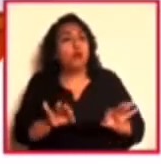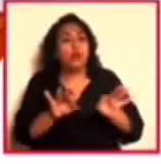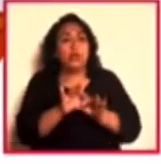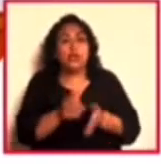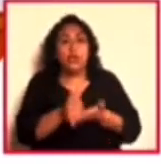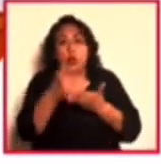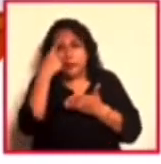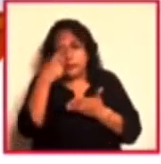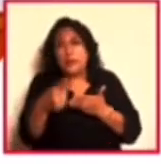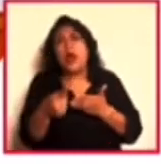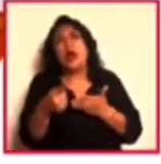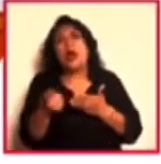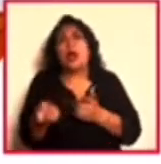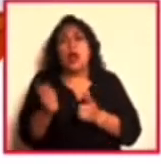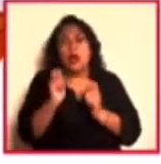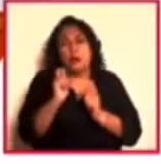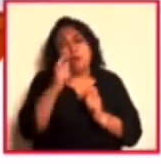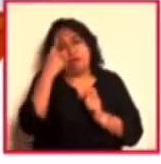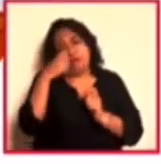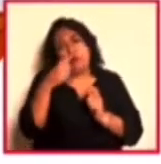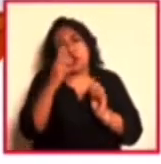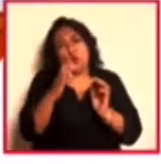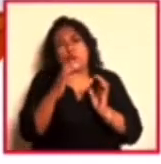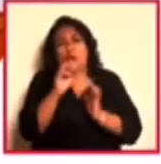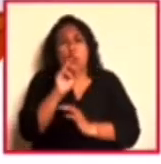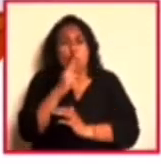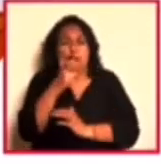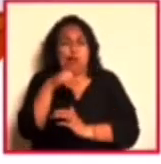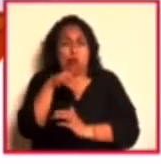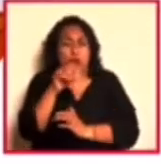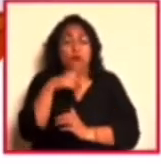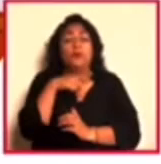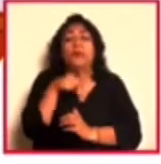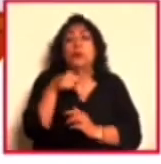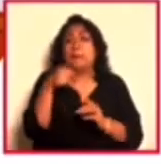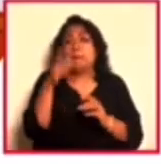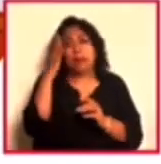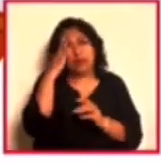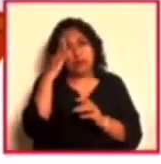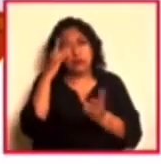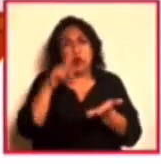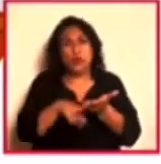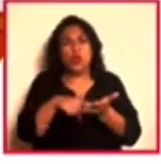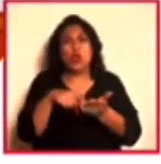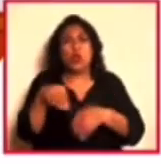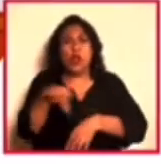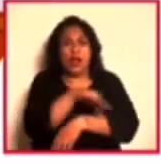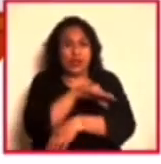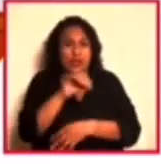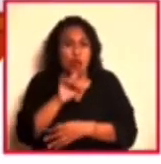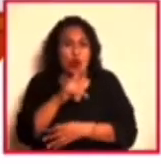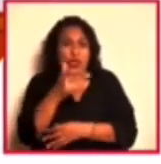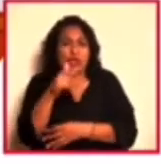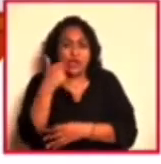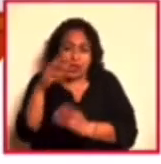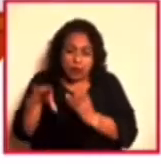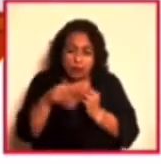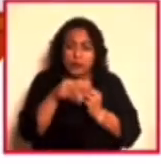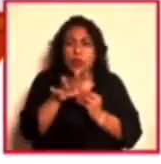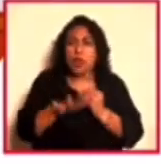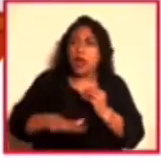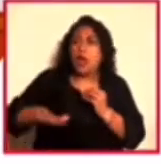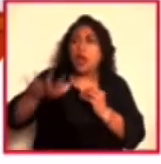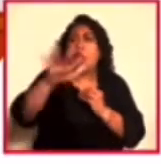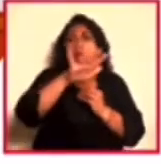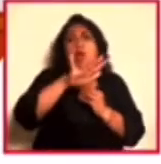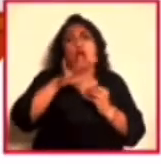las encomiendas orgánicas. Teniendo como principio la arquitectura orgánica, la cual busca integrar el espacio habitacional del